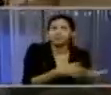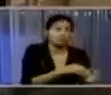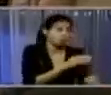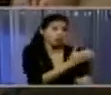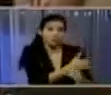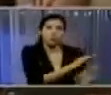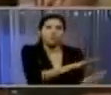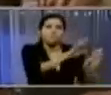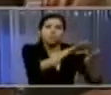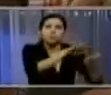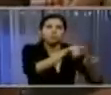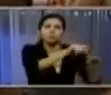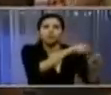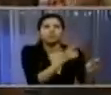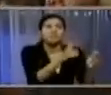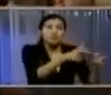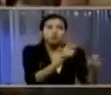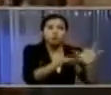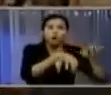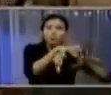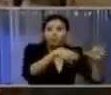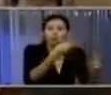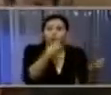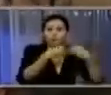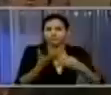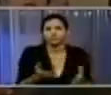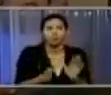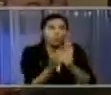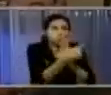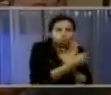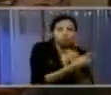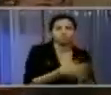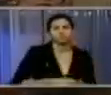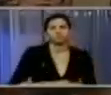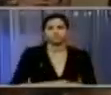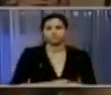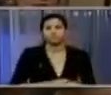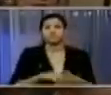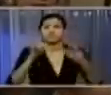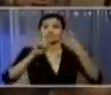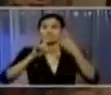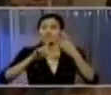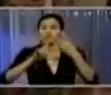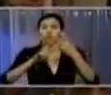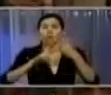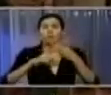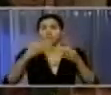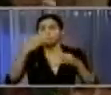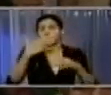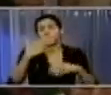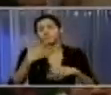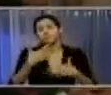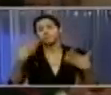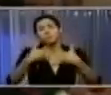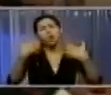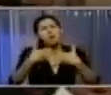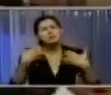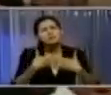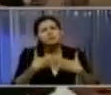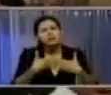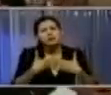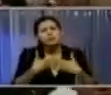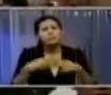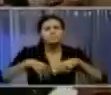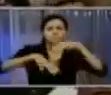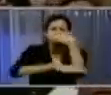Comprando delincuentes. Y en tercer lugar, la violencia criminal. Hay que seguir golpeando con